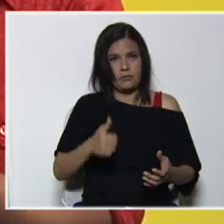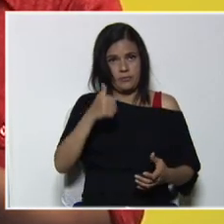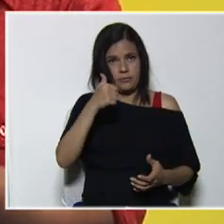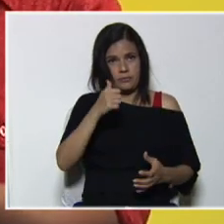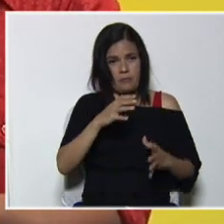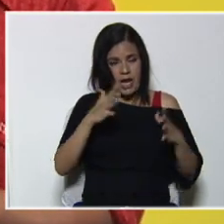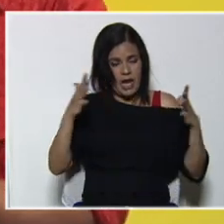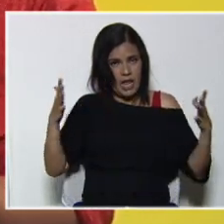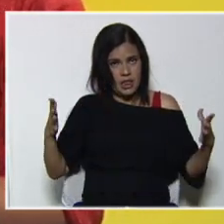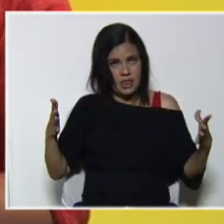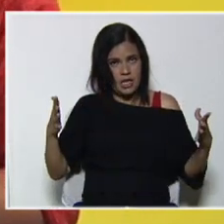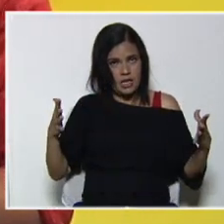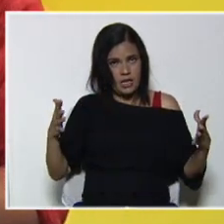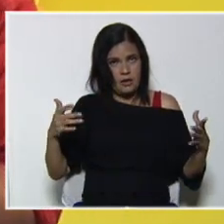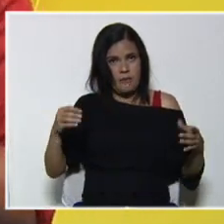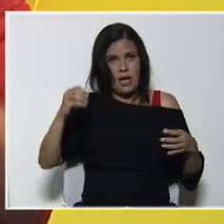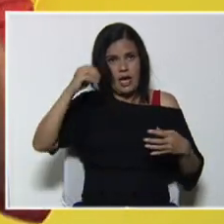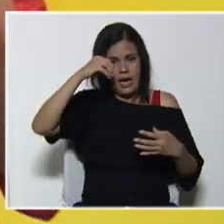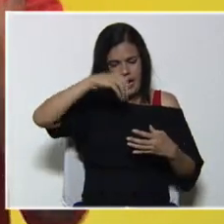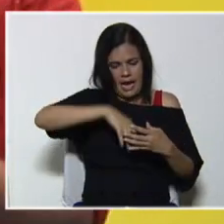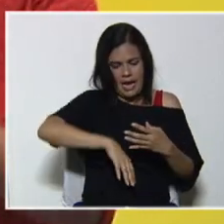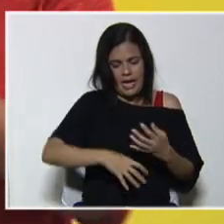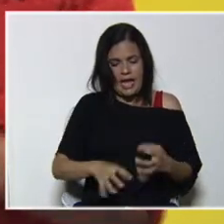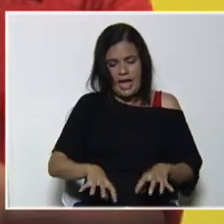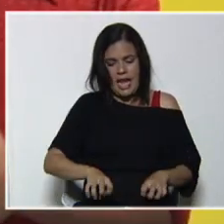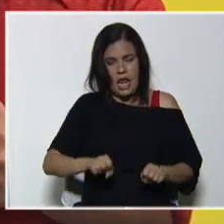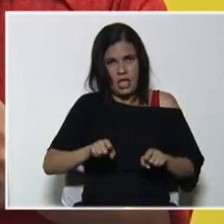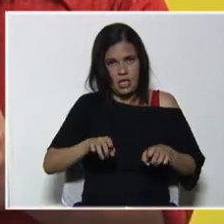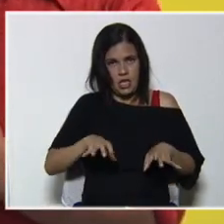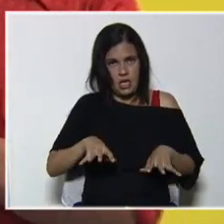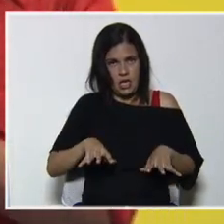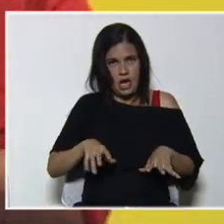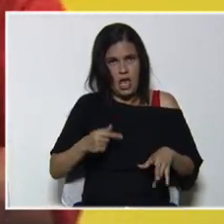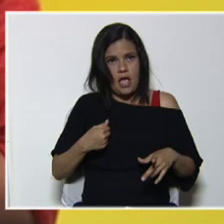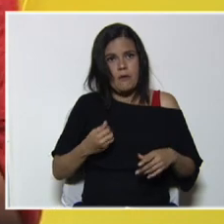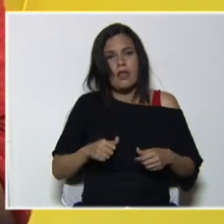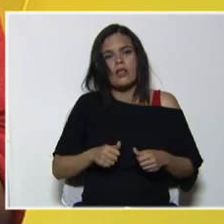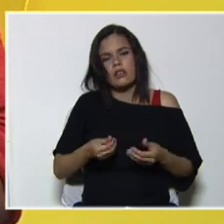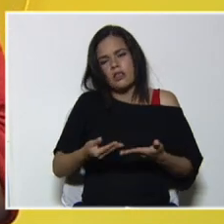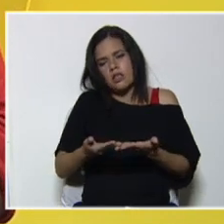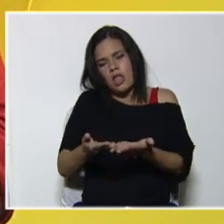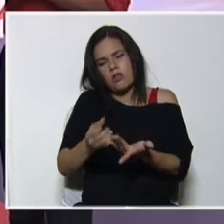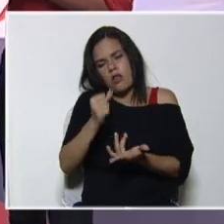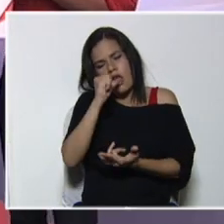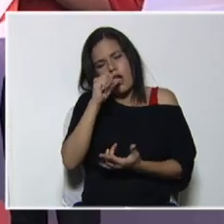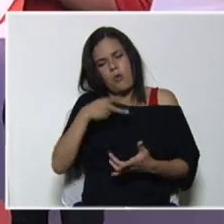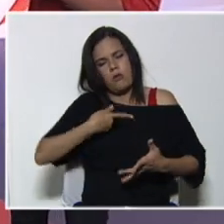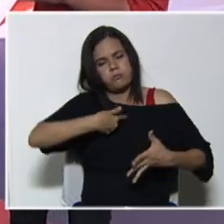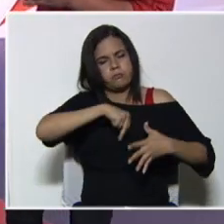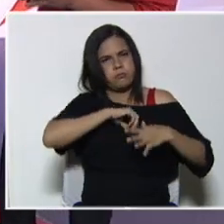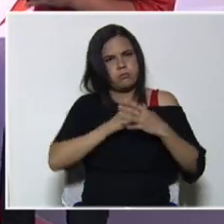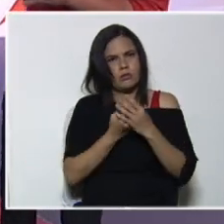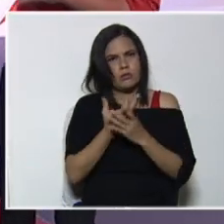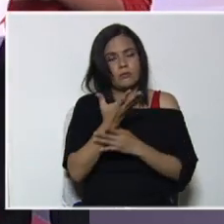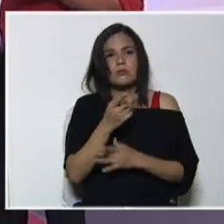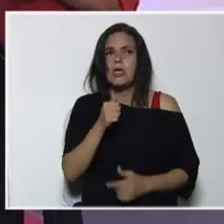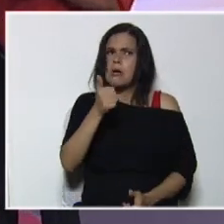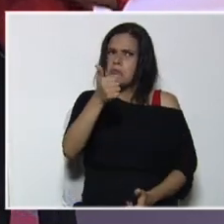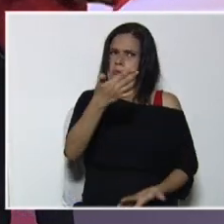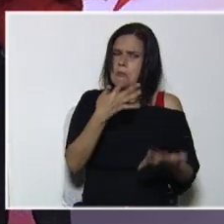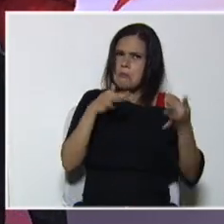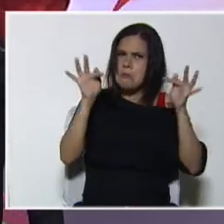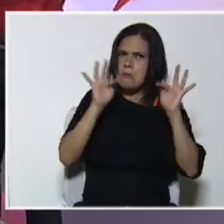y va a ir cayendo directamente en la tierra e hidratando nuestra planta. Excelentes formas de